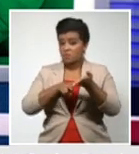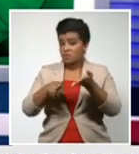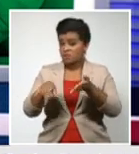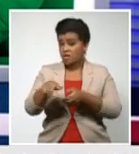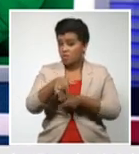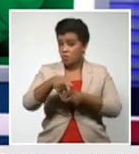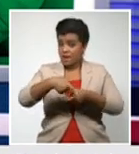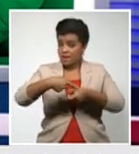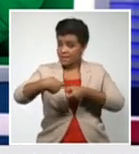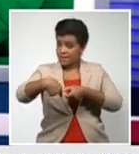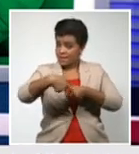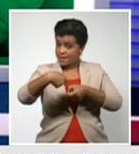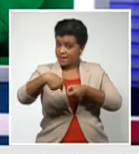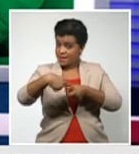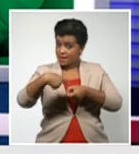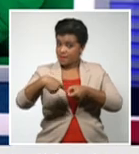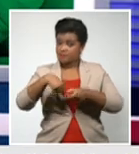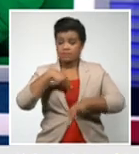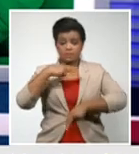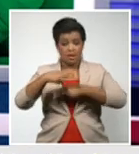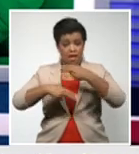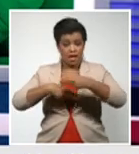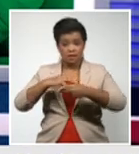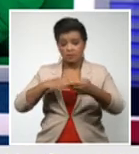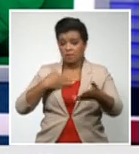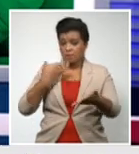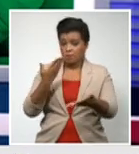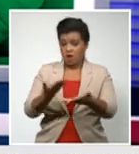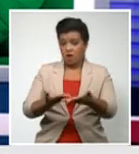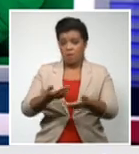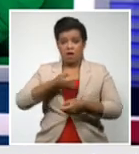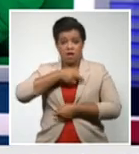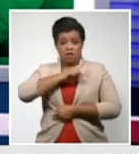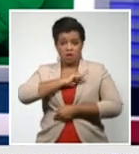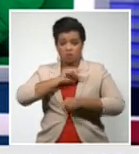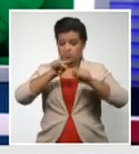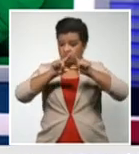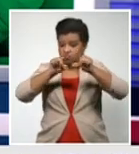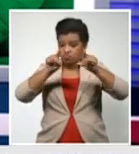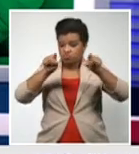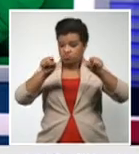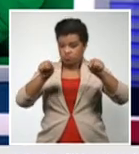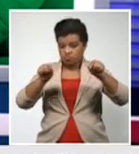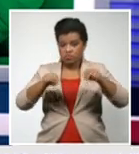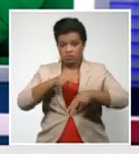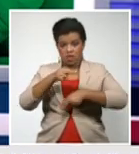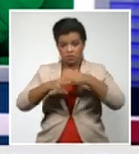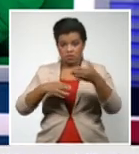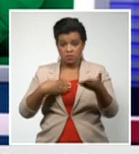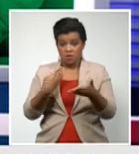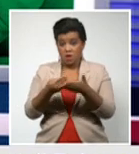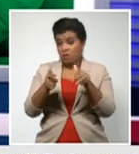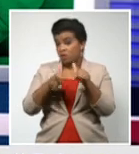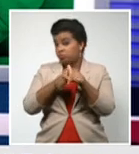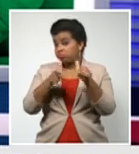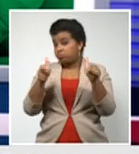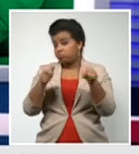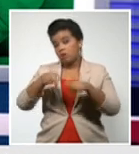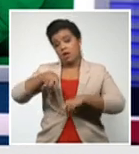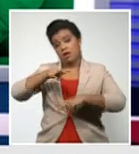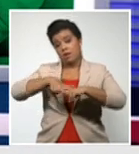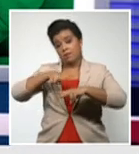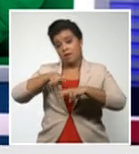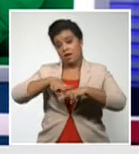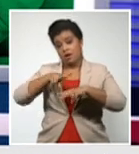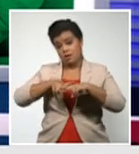especial se procesan muestras en el día de ayer. Y el mayor por ciento de La Habana, con